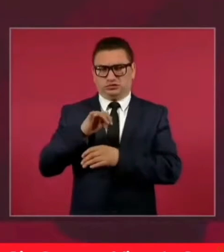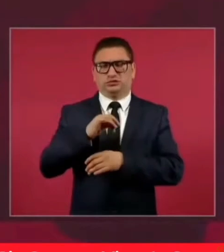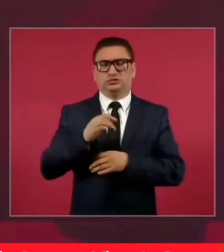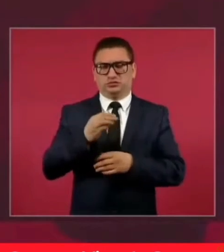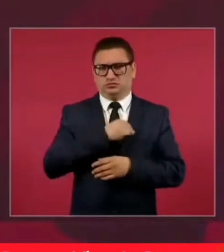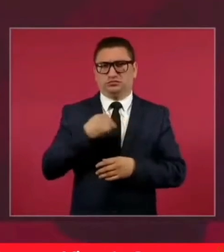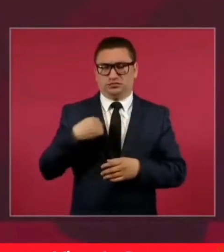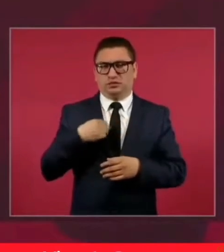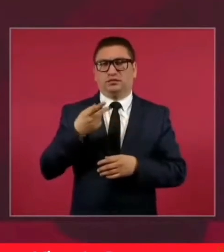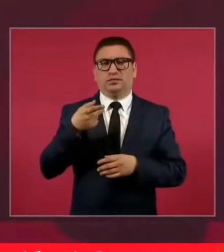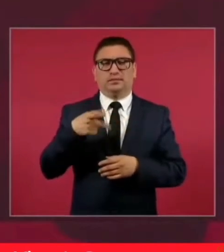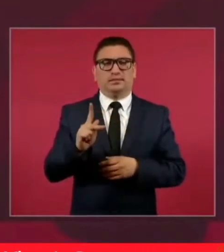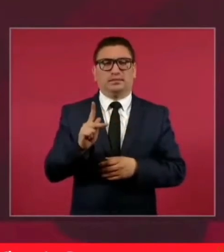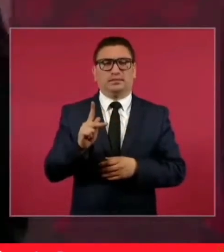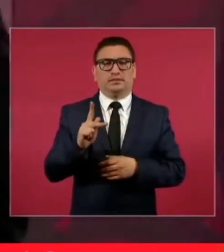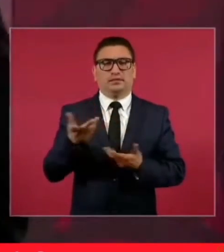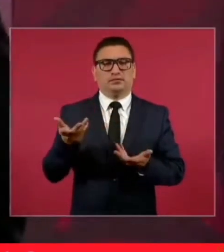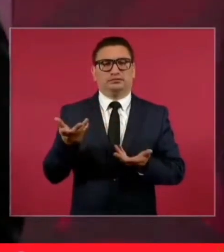pues